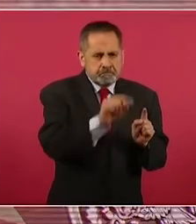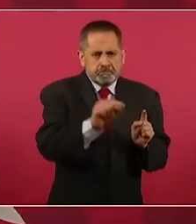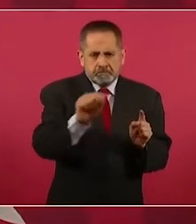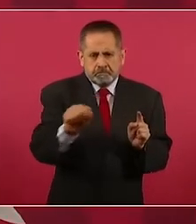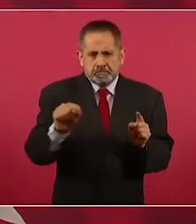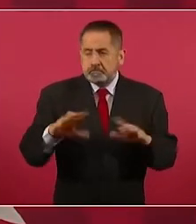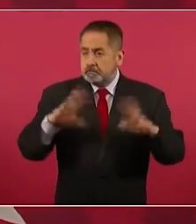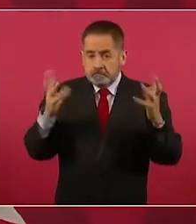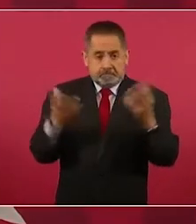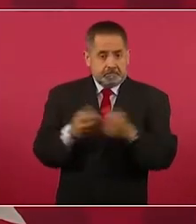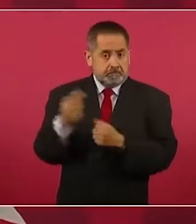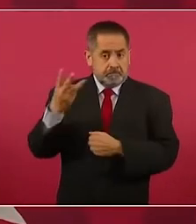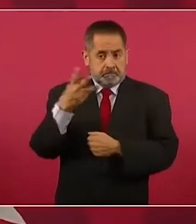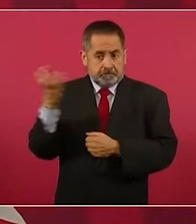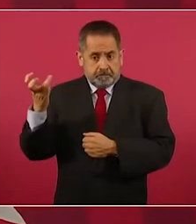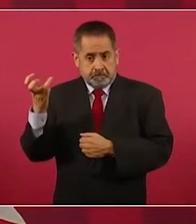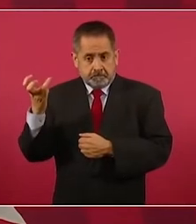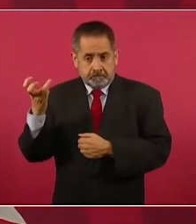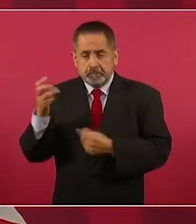de los 300,